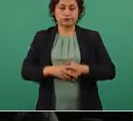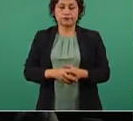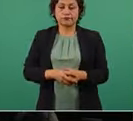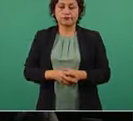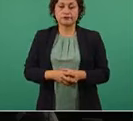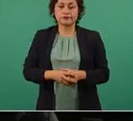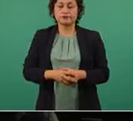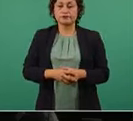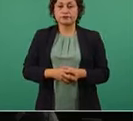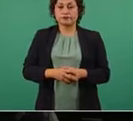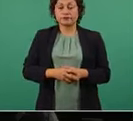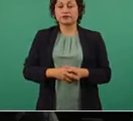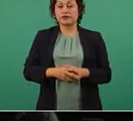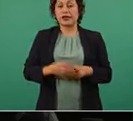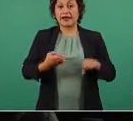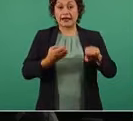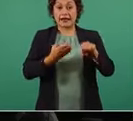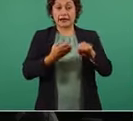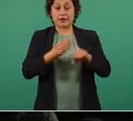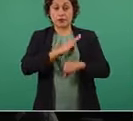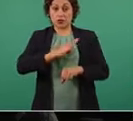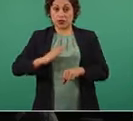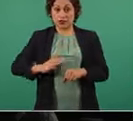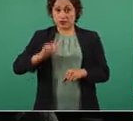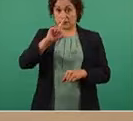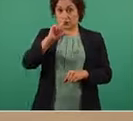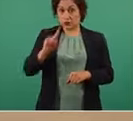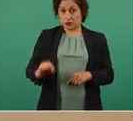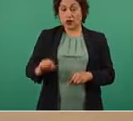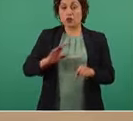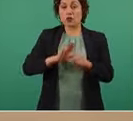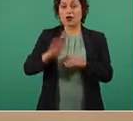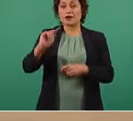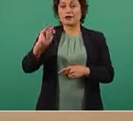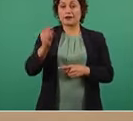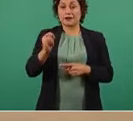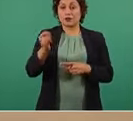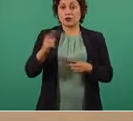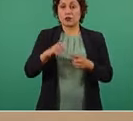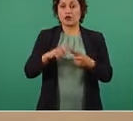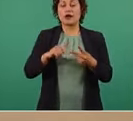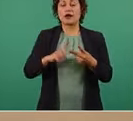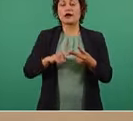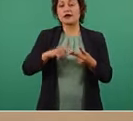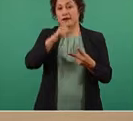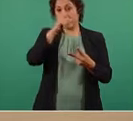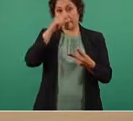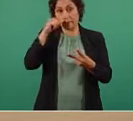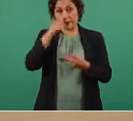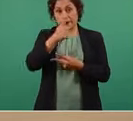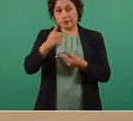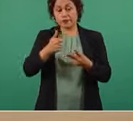han venido a la baja están Tijuana, Ciudad Juárez,